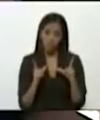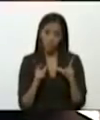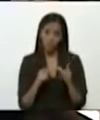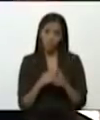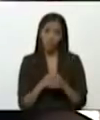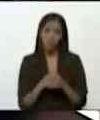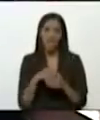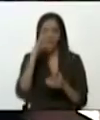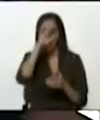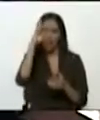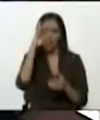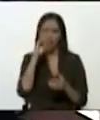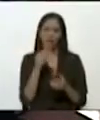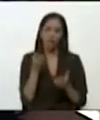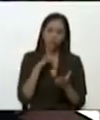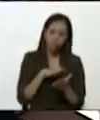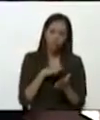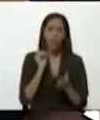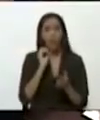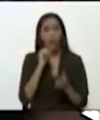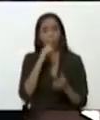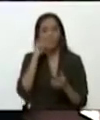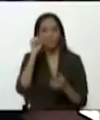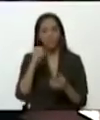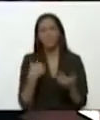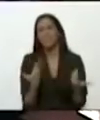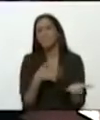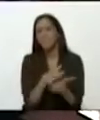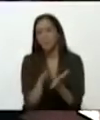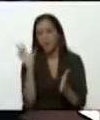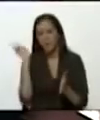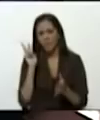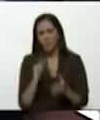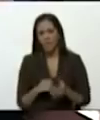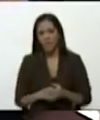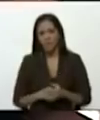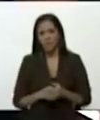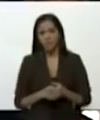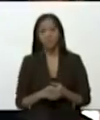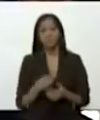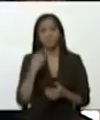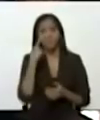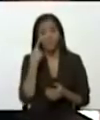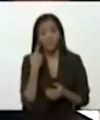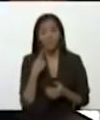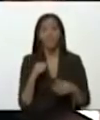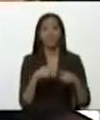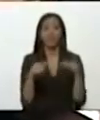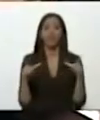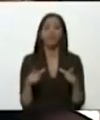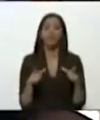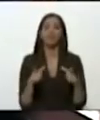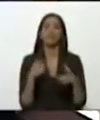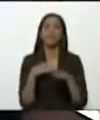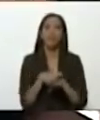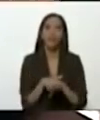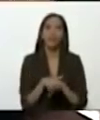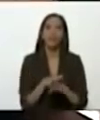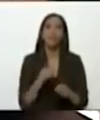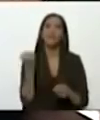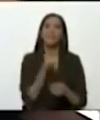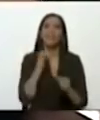a Diosdado Cabello y a Nicolás Maduro? ¿Qué pasaría en este país? Miren, el escenario era inclusive para asesinar a